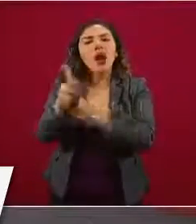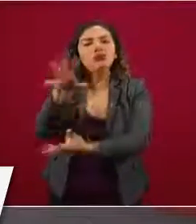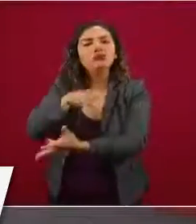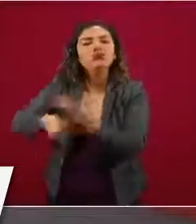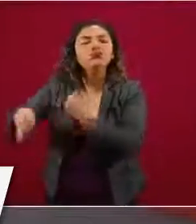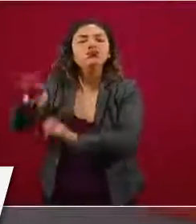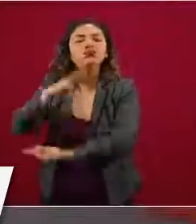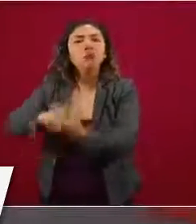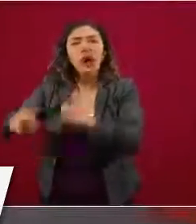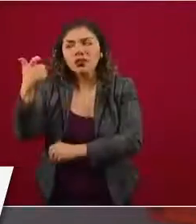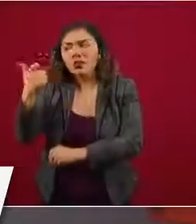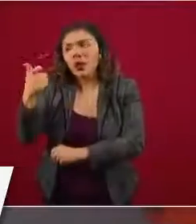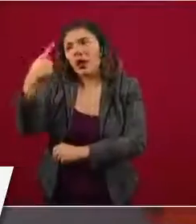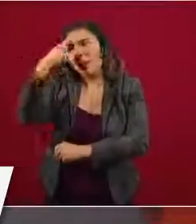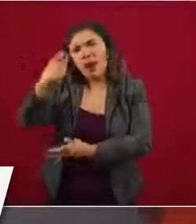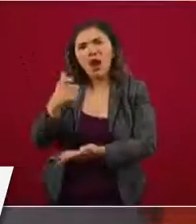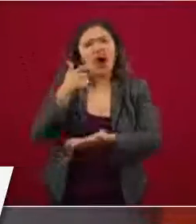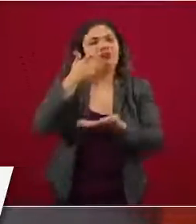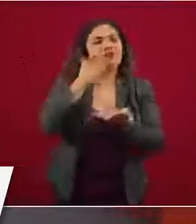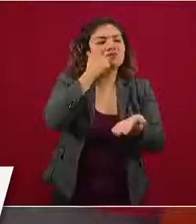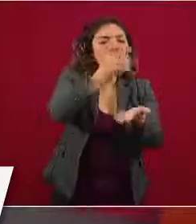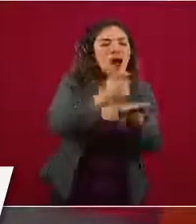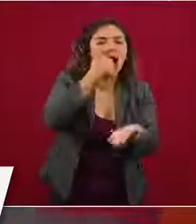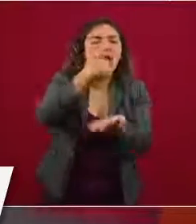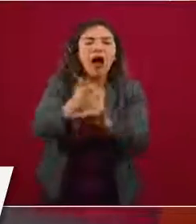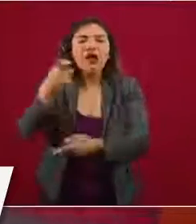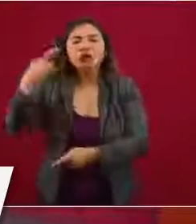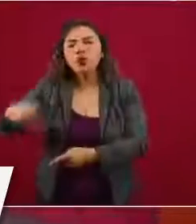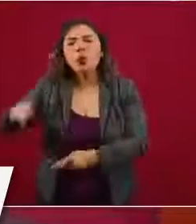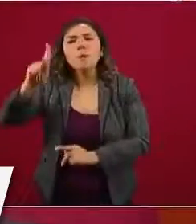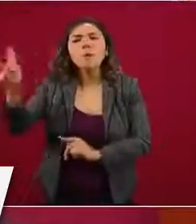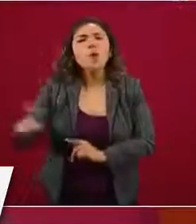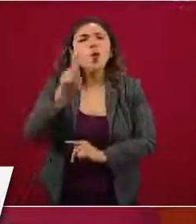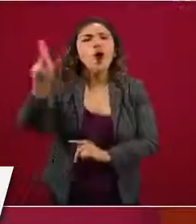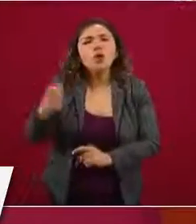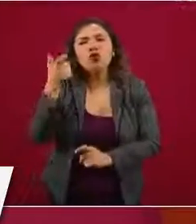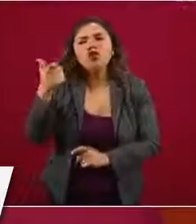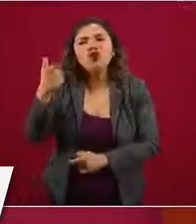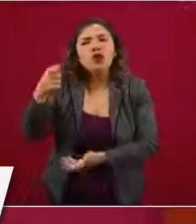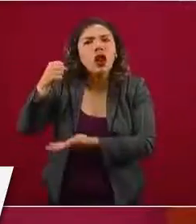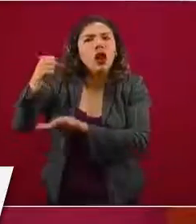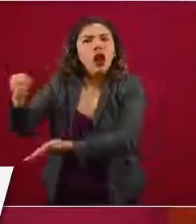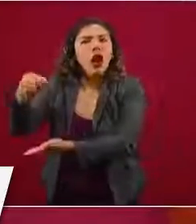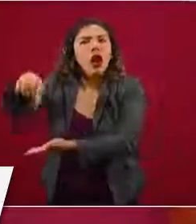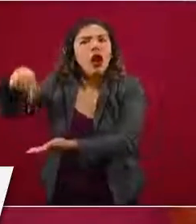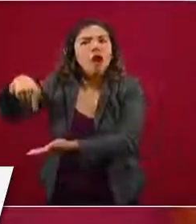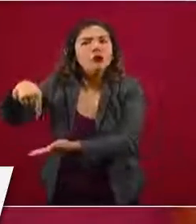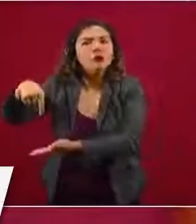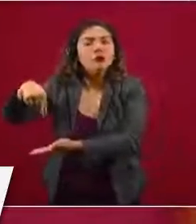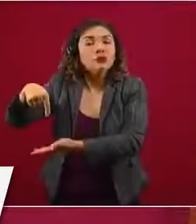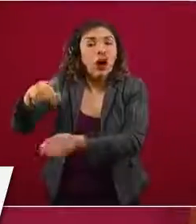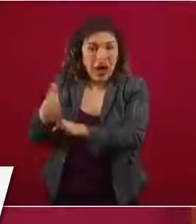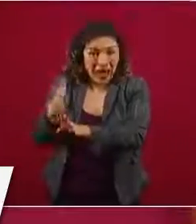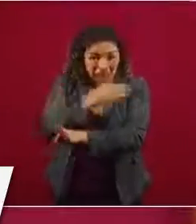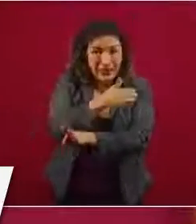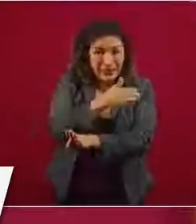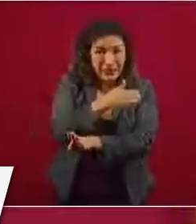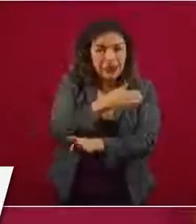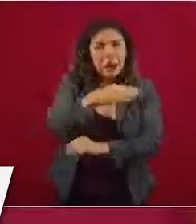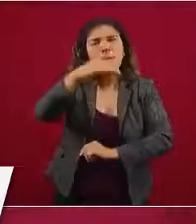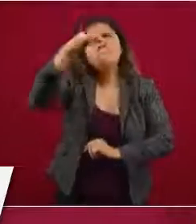el presupuesto público, que es dinero del pueblo, porque antes también se